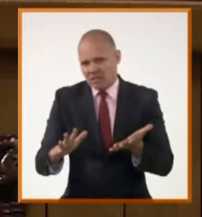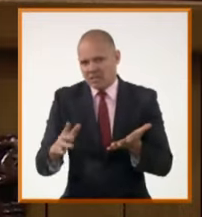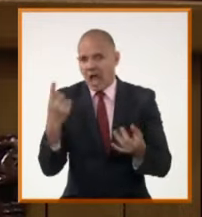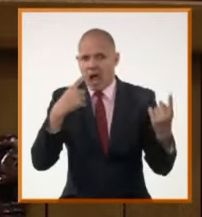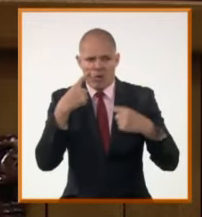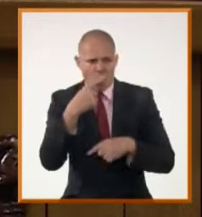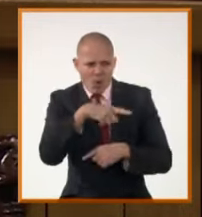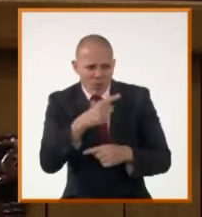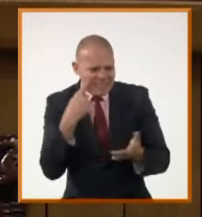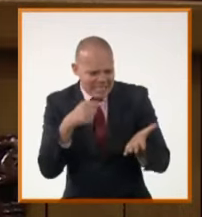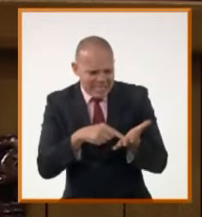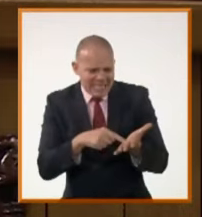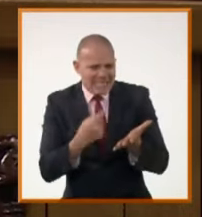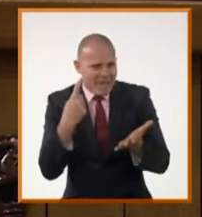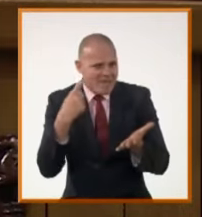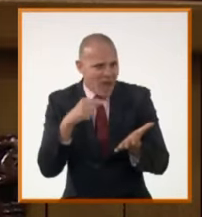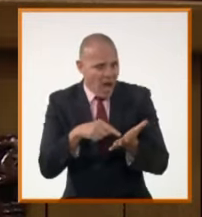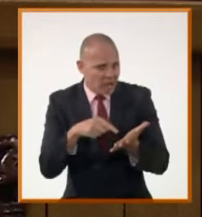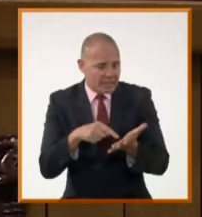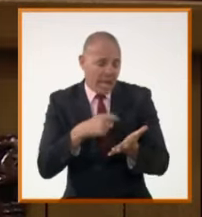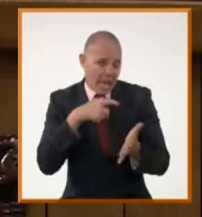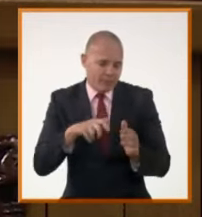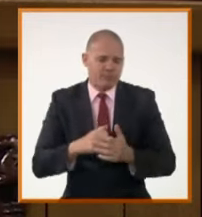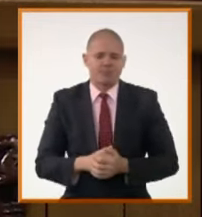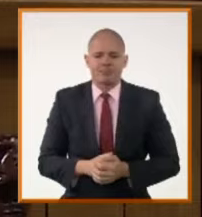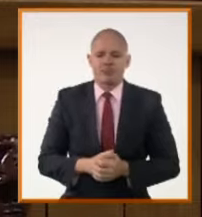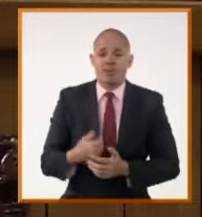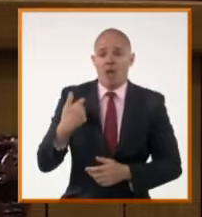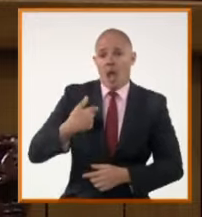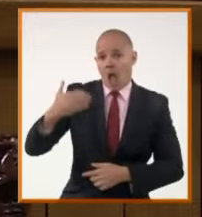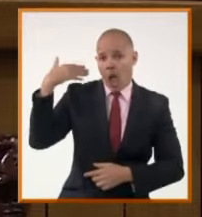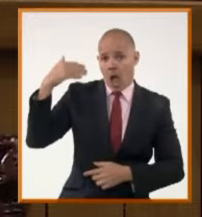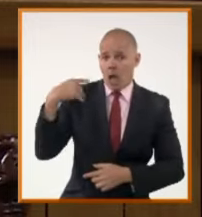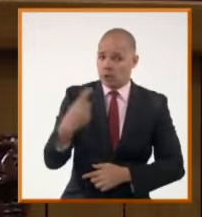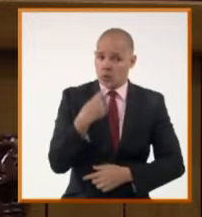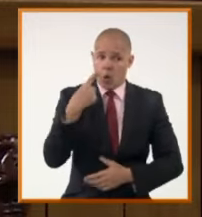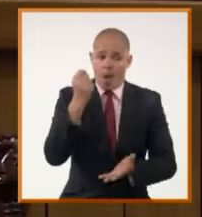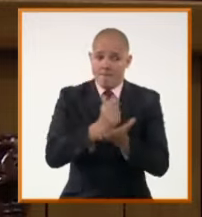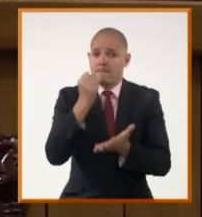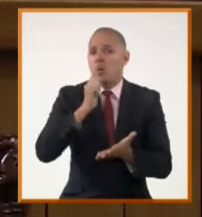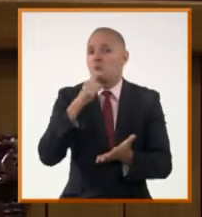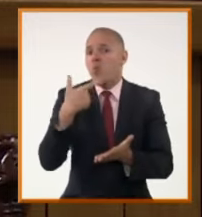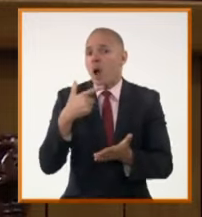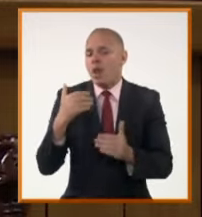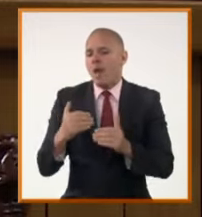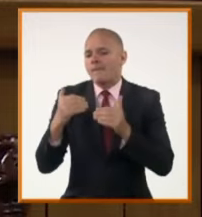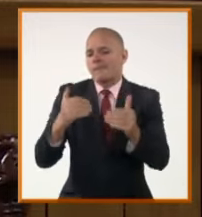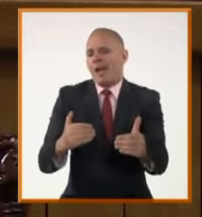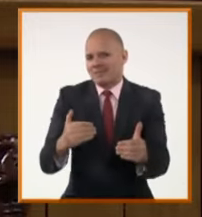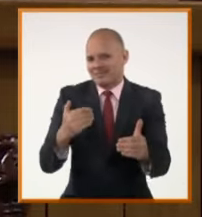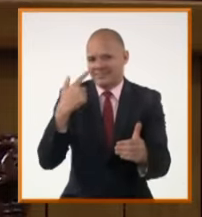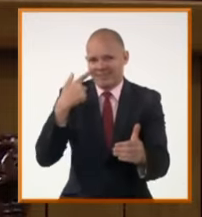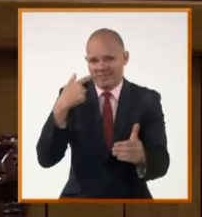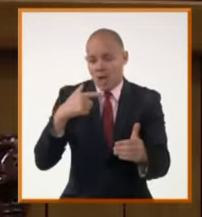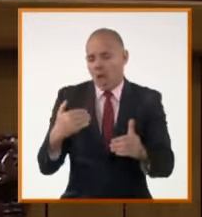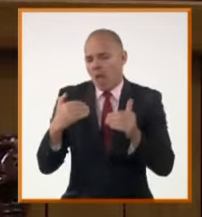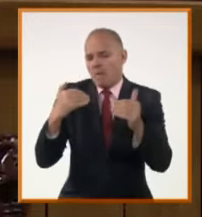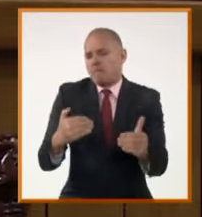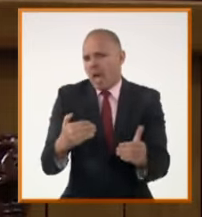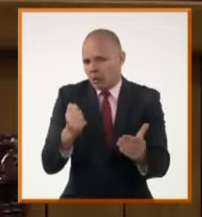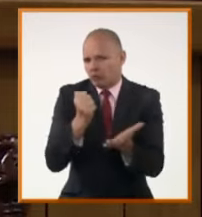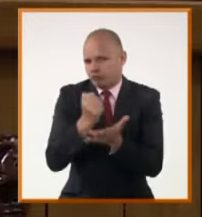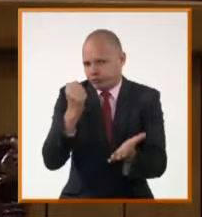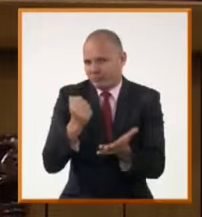Entre otras cosas, pusimos plazos de aprobación y empezó un sistema de presión donde empezamos a